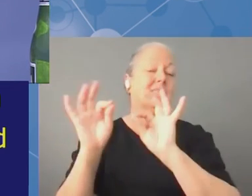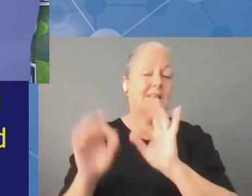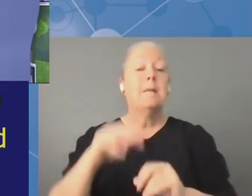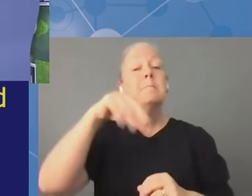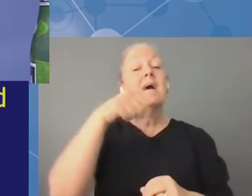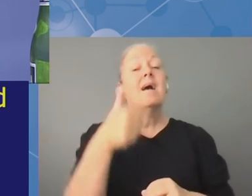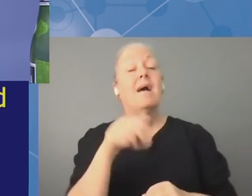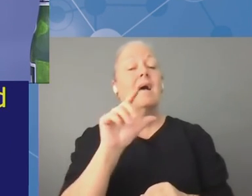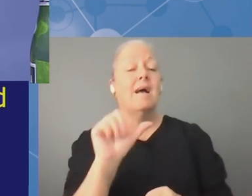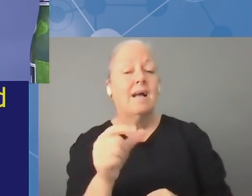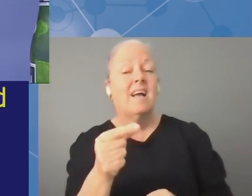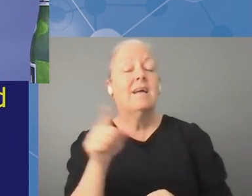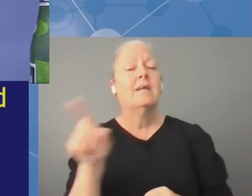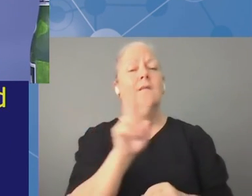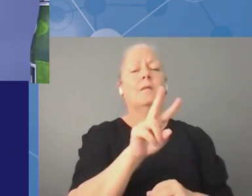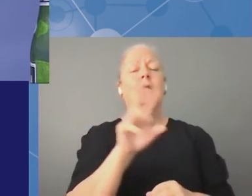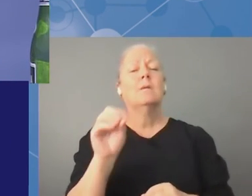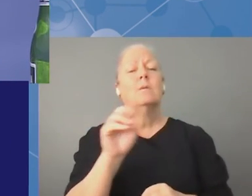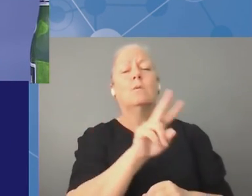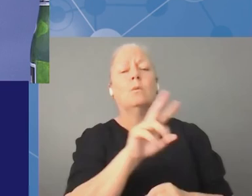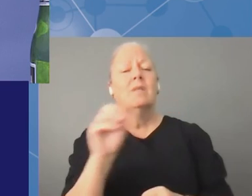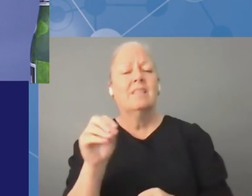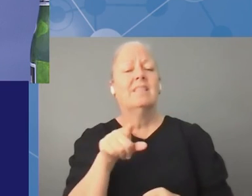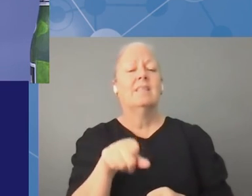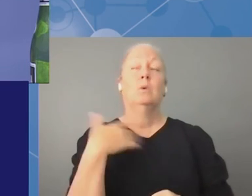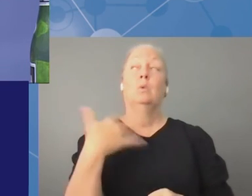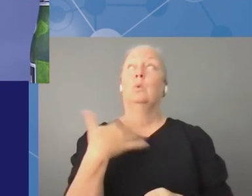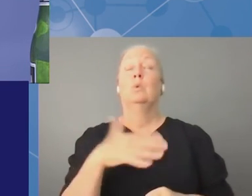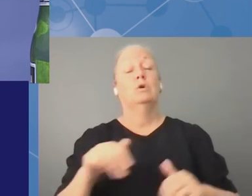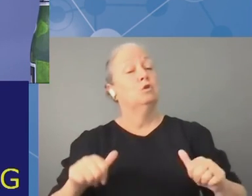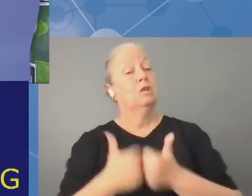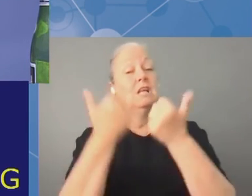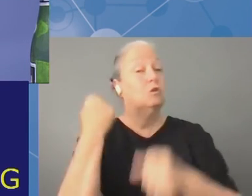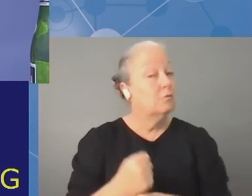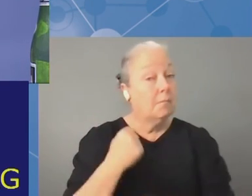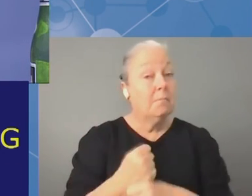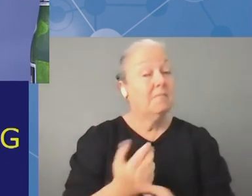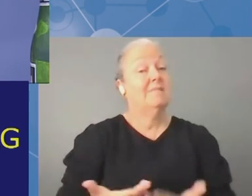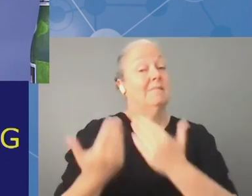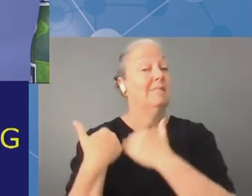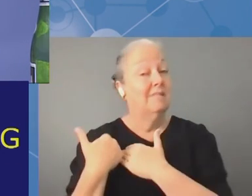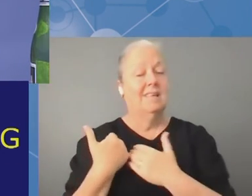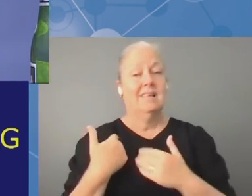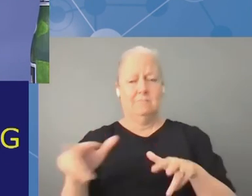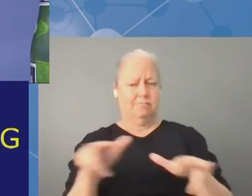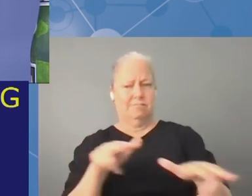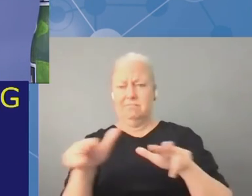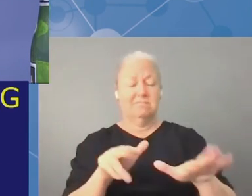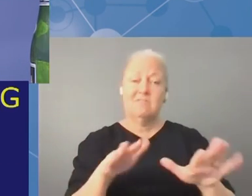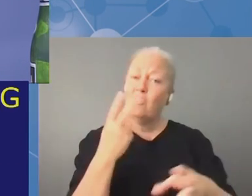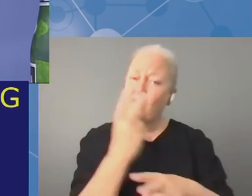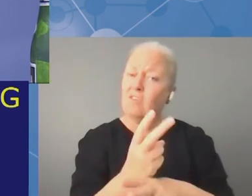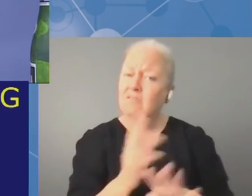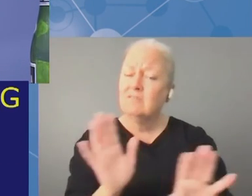equipo. Ustedes han sido realmente magníficos. Quiero también agradecer al Grupo Multilateral